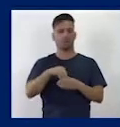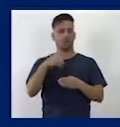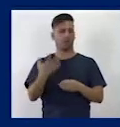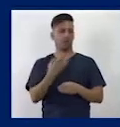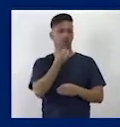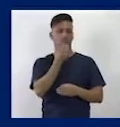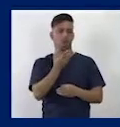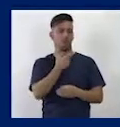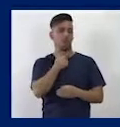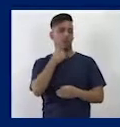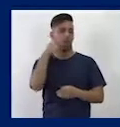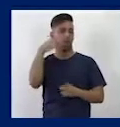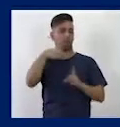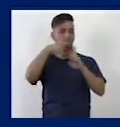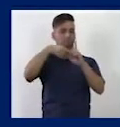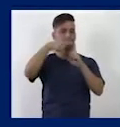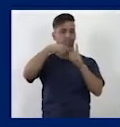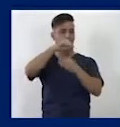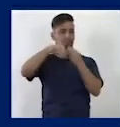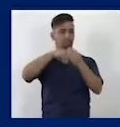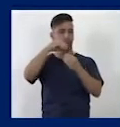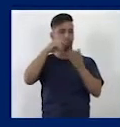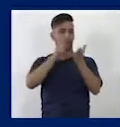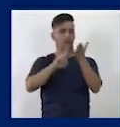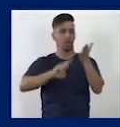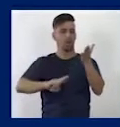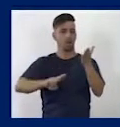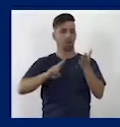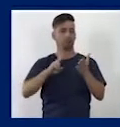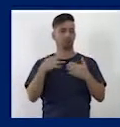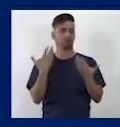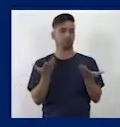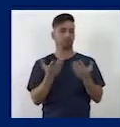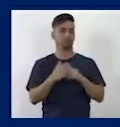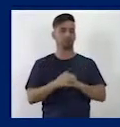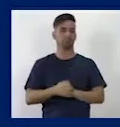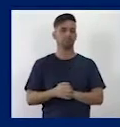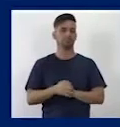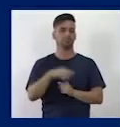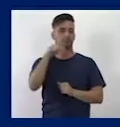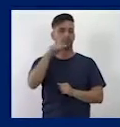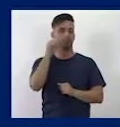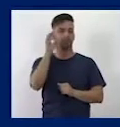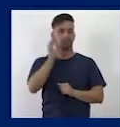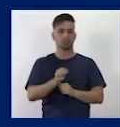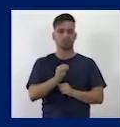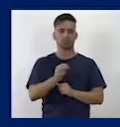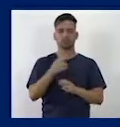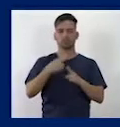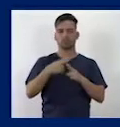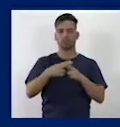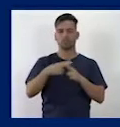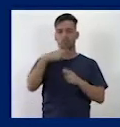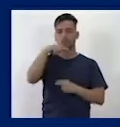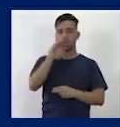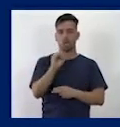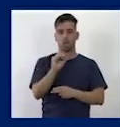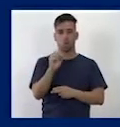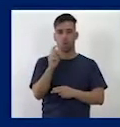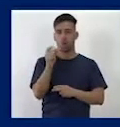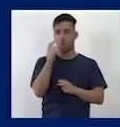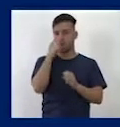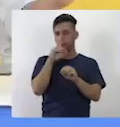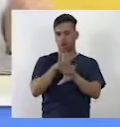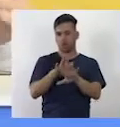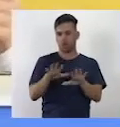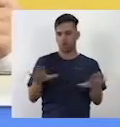digamos calor digamos energía eléctrica corriente eléctrica entonces esas razones no exportan se fue obligada